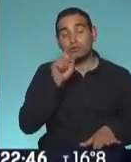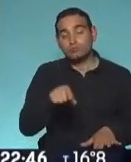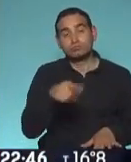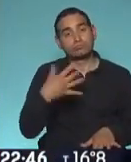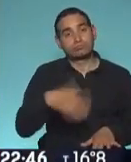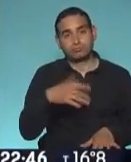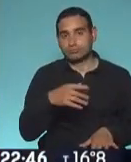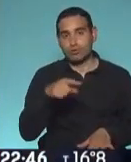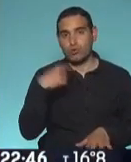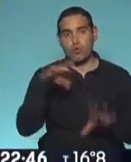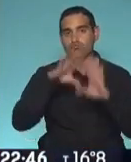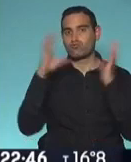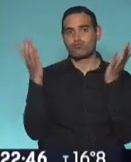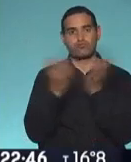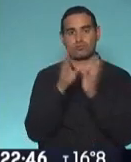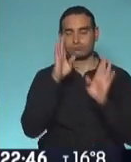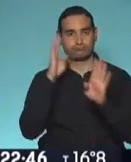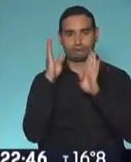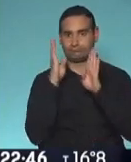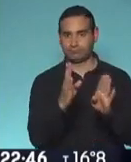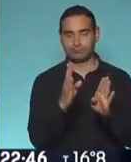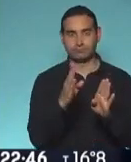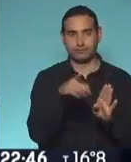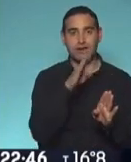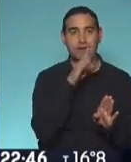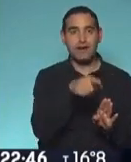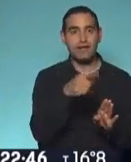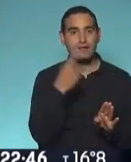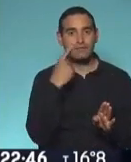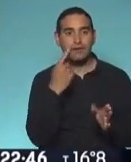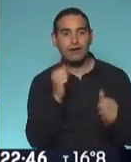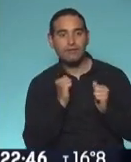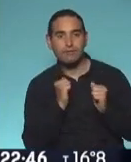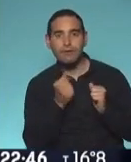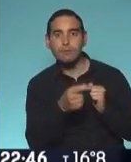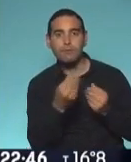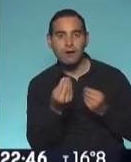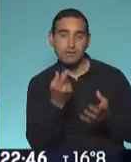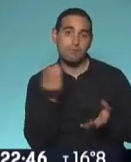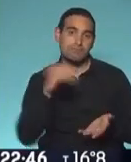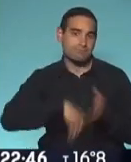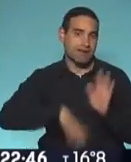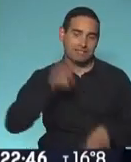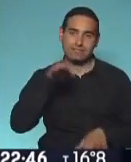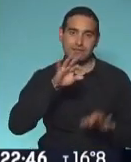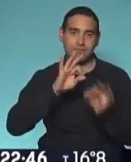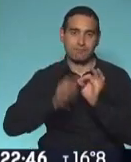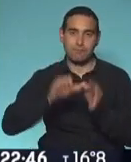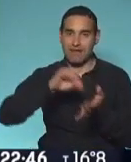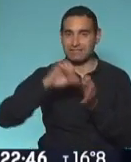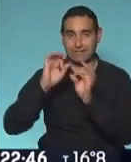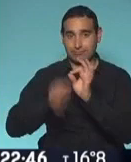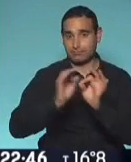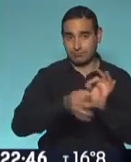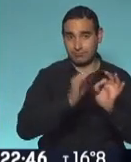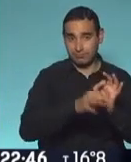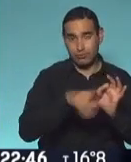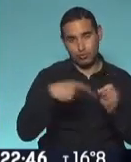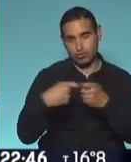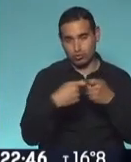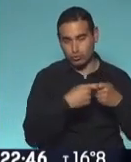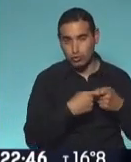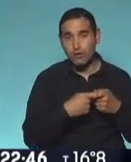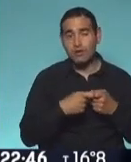con muchísima atención por el resto del mundo y antes que nada por sus vecinos y sus aliados. Y lo que se observa,